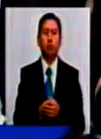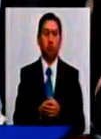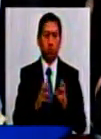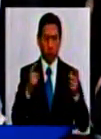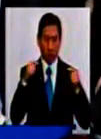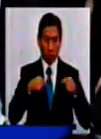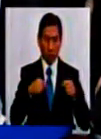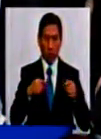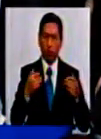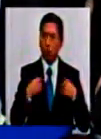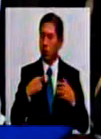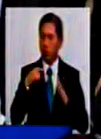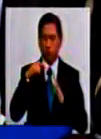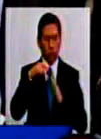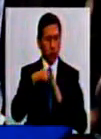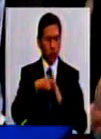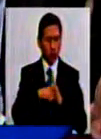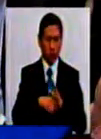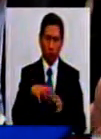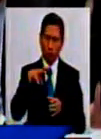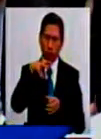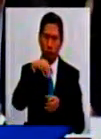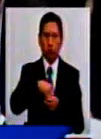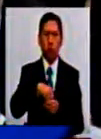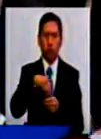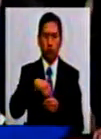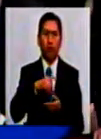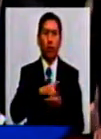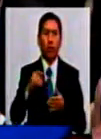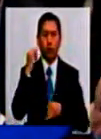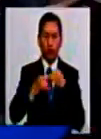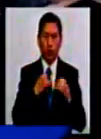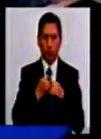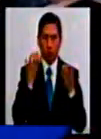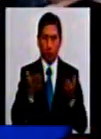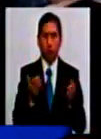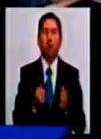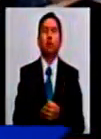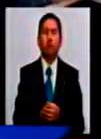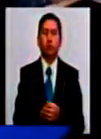caso está profundamente enraizado en el derecho internacional.